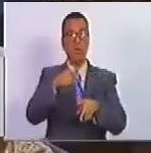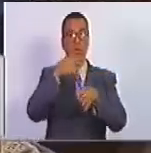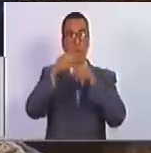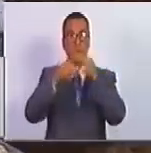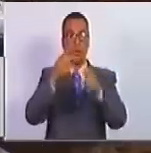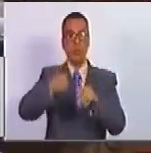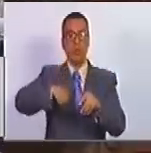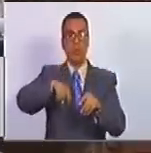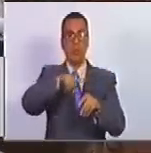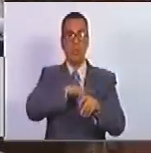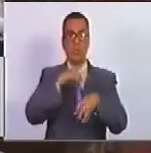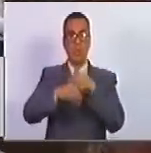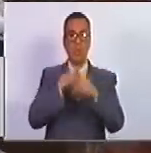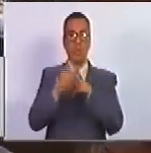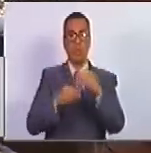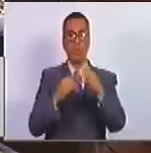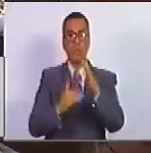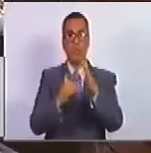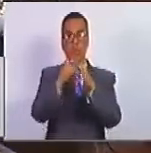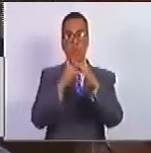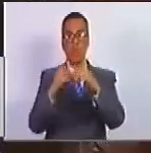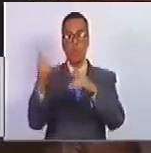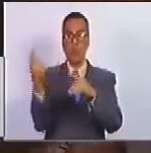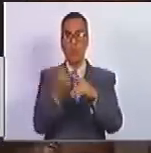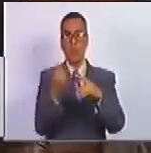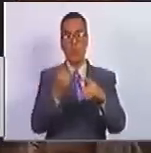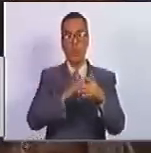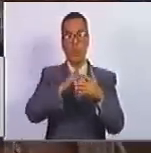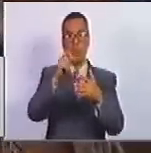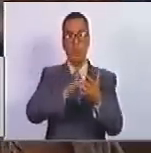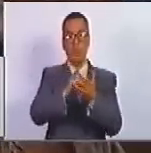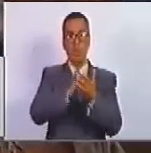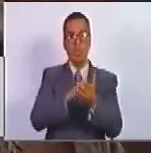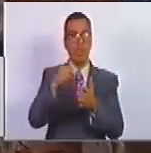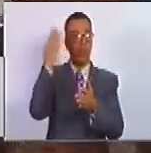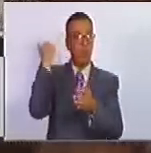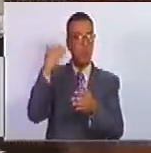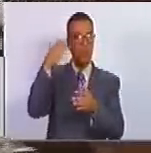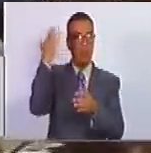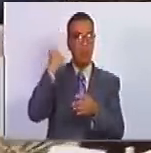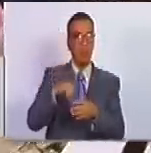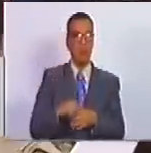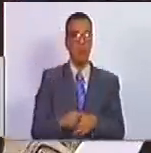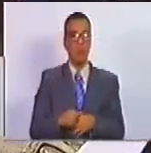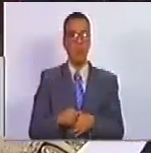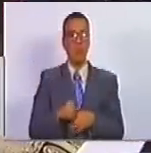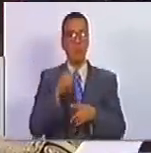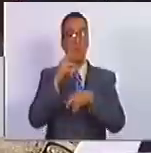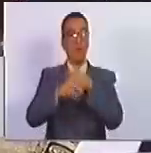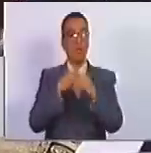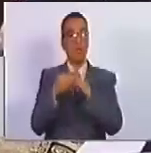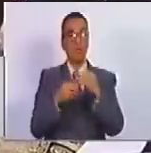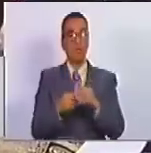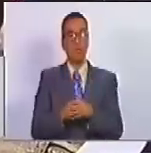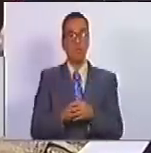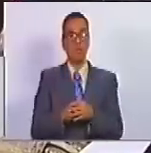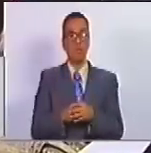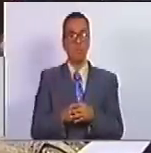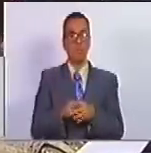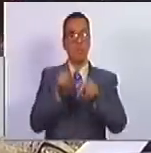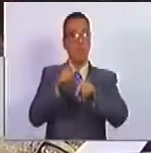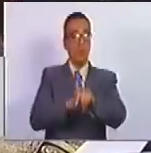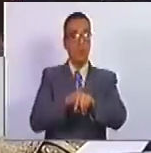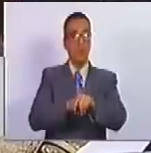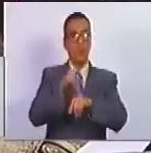que nosotros establecemos los parámetros. Si nosotros vamos al artículo anterior, cuando estamos actualmente